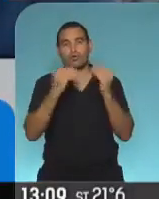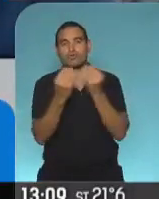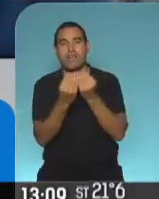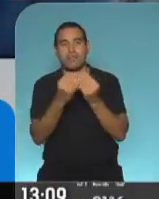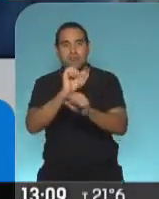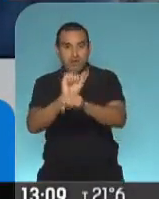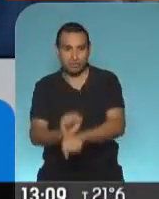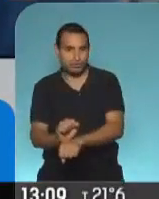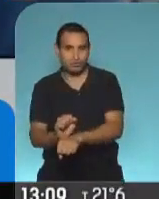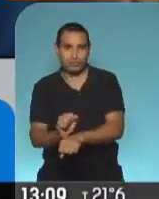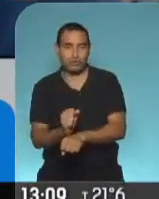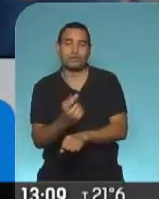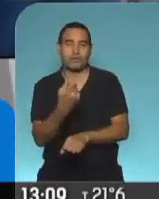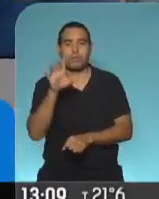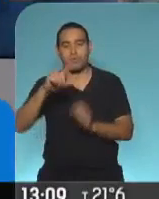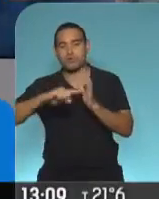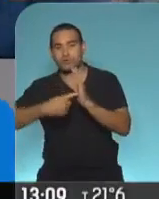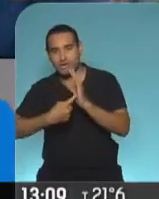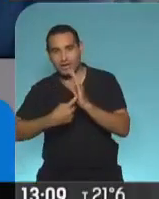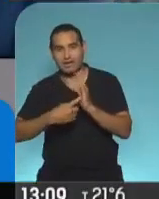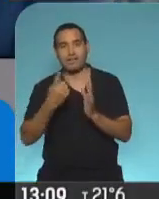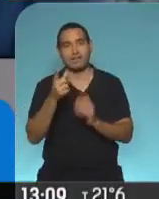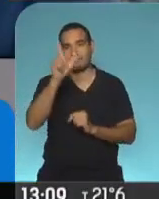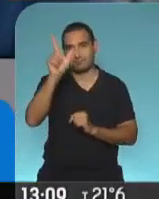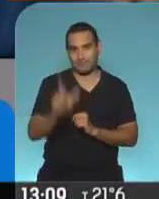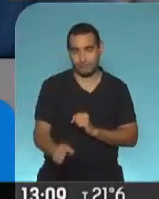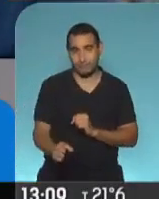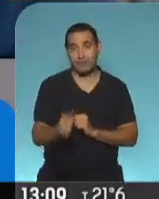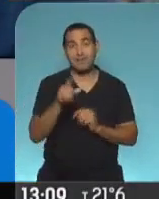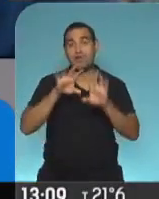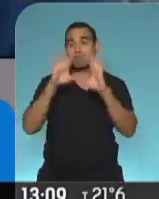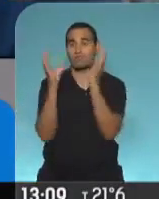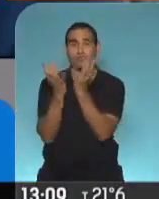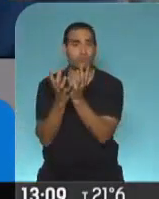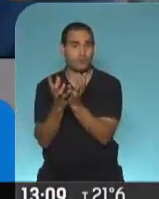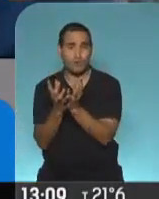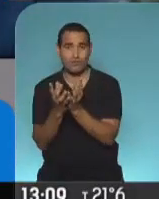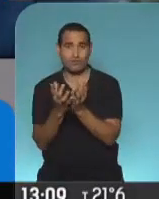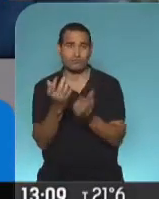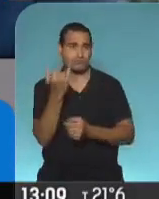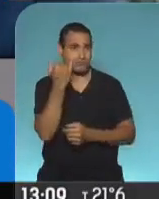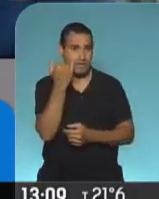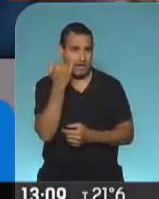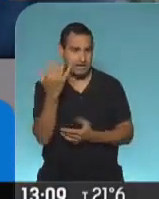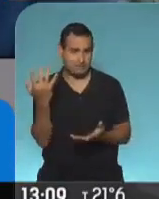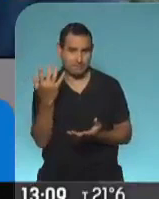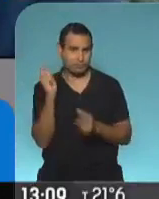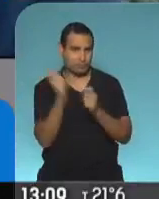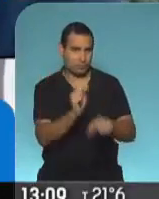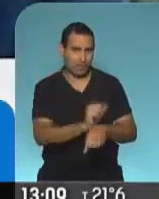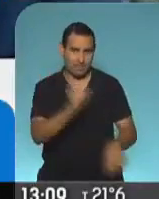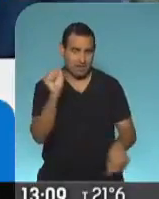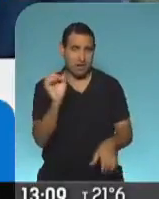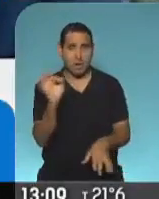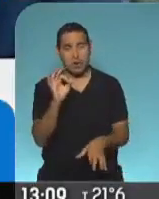población carcelaria de provincia de Buenos Aires y del sistema federal, cuando en el mundo se han producido libertades o se